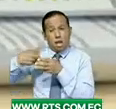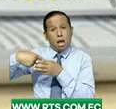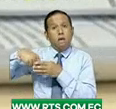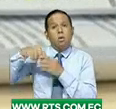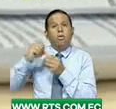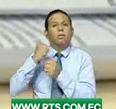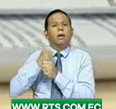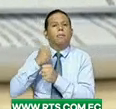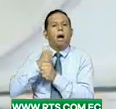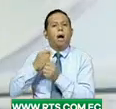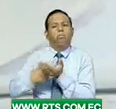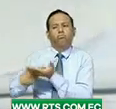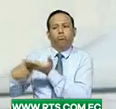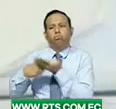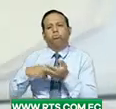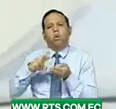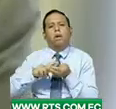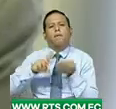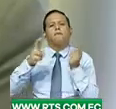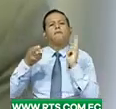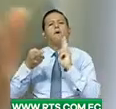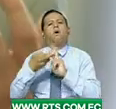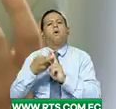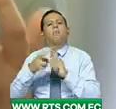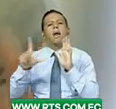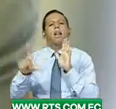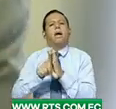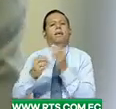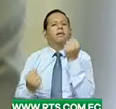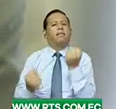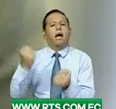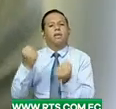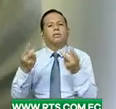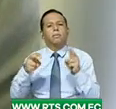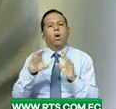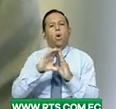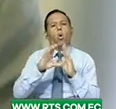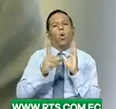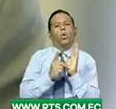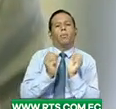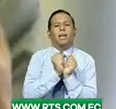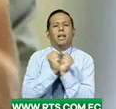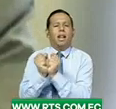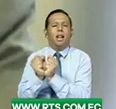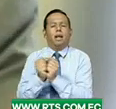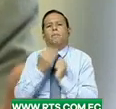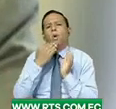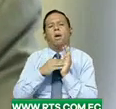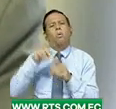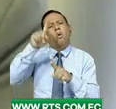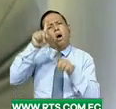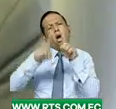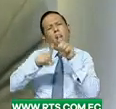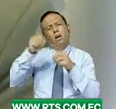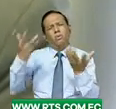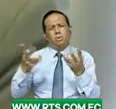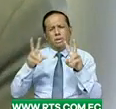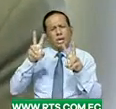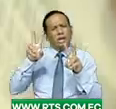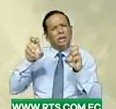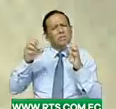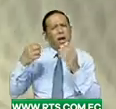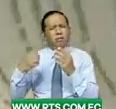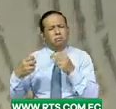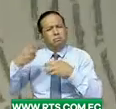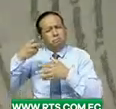reforma a la Ley de Tránsito y al Código Penal. Hay ciertas sanciones que tienen que pasar a ser descriminalizadas y